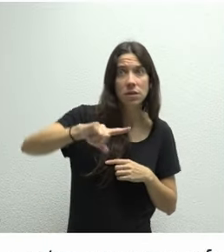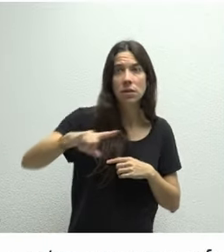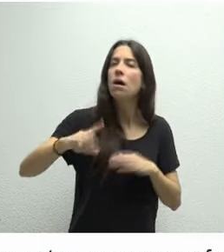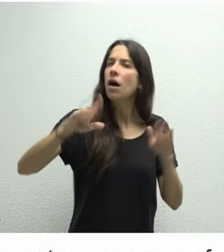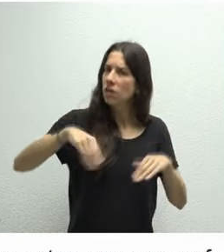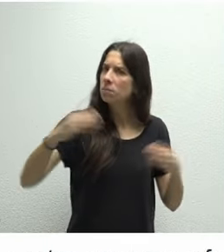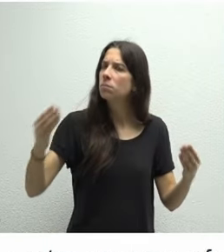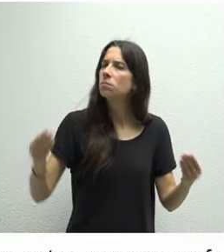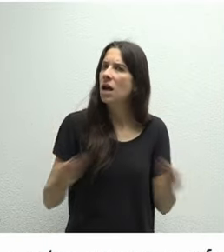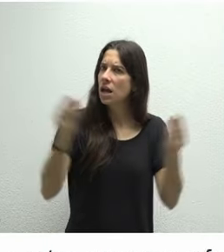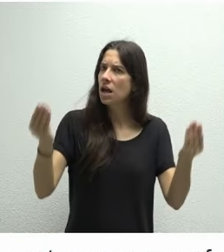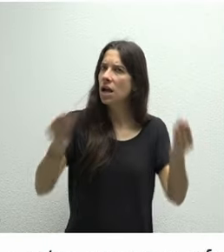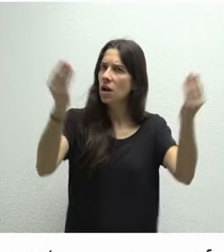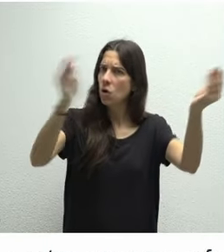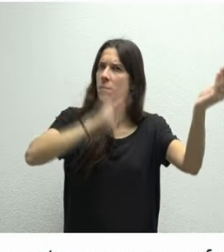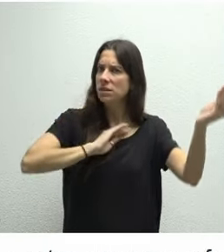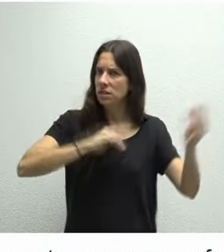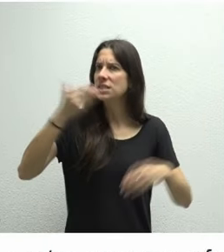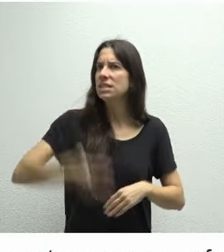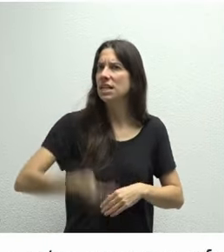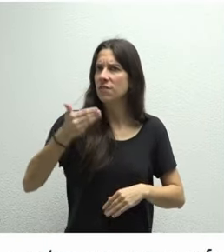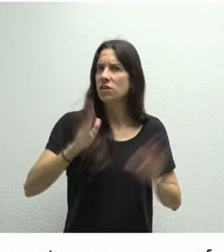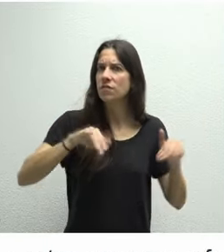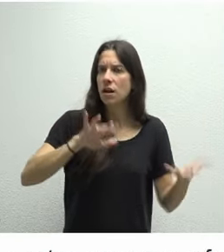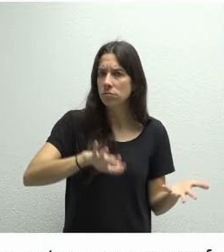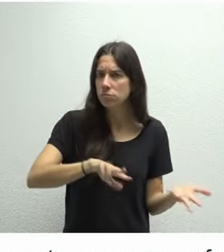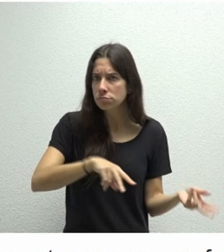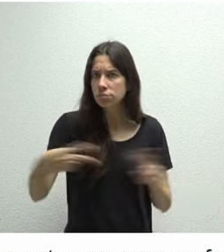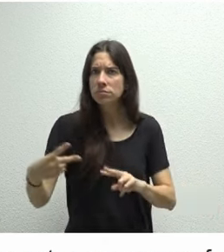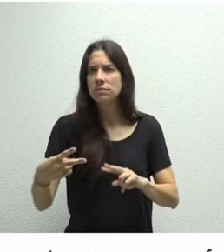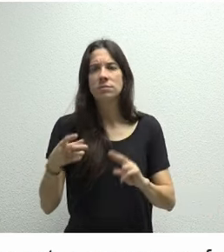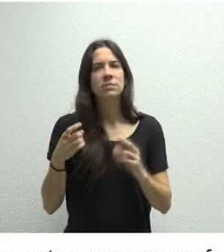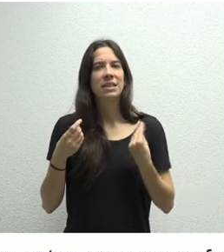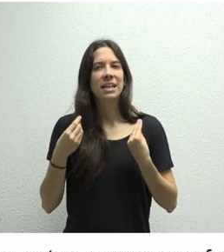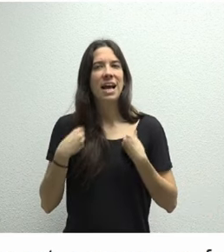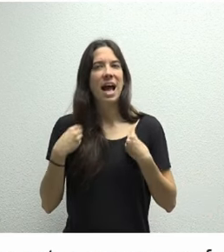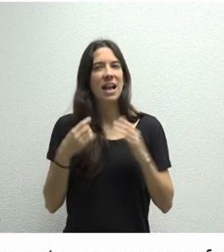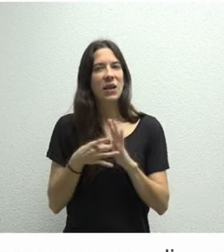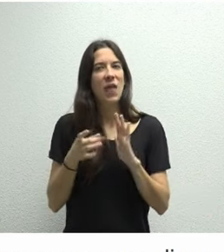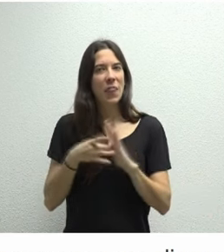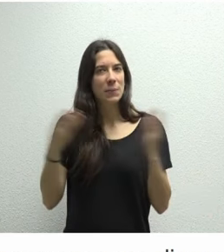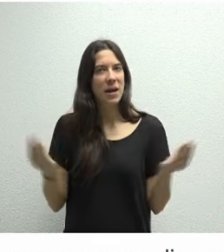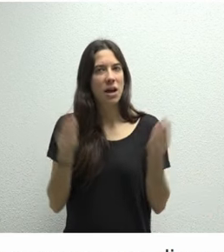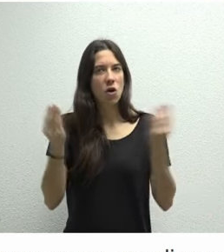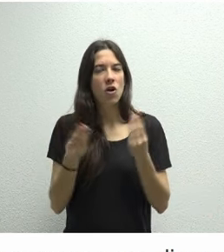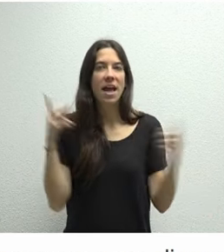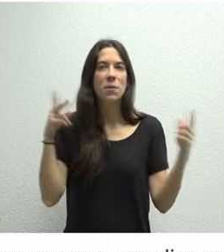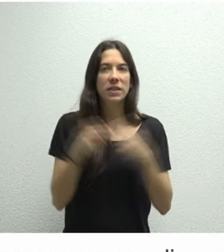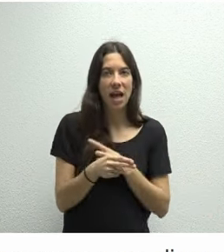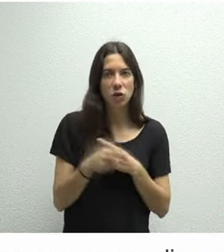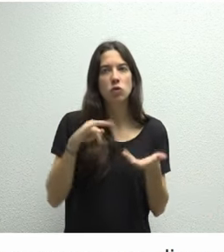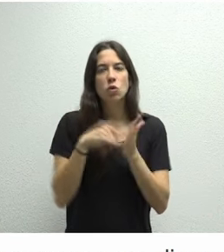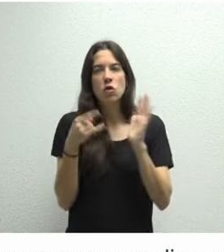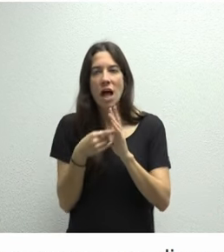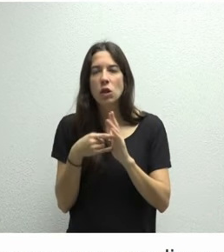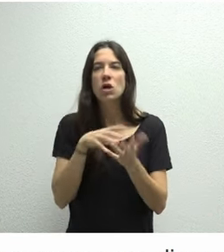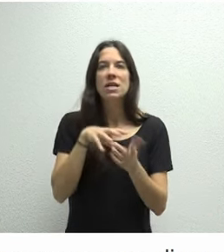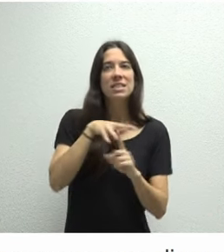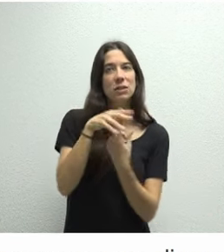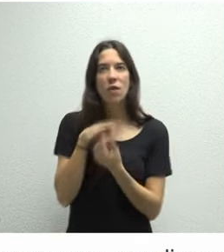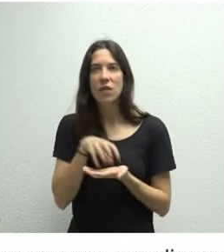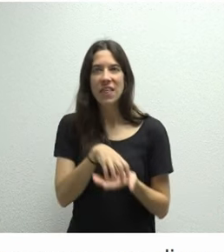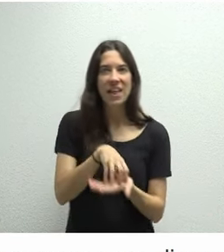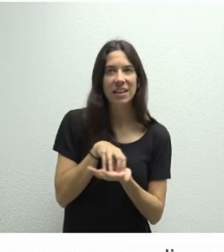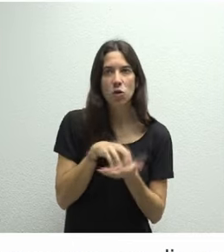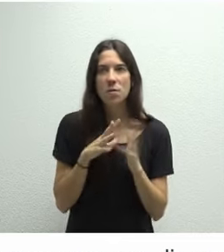significativos que se traducen en una mejor calidad de vida evitando y resolviendo situaciones de incertidumbre y